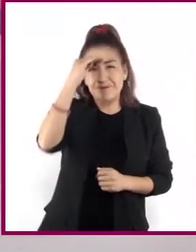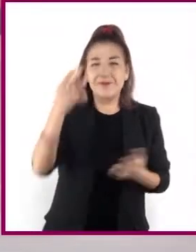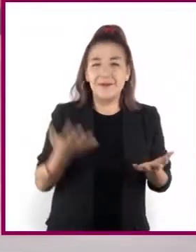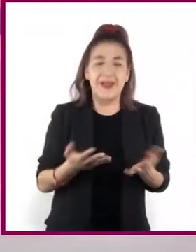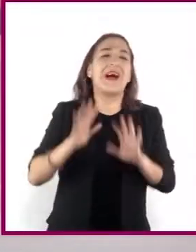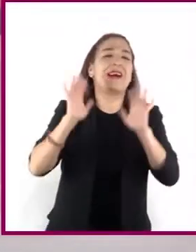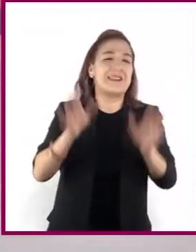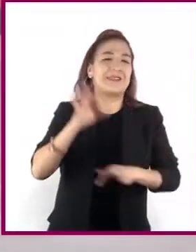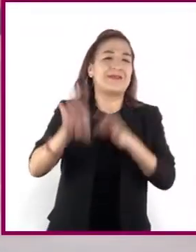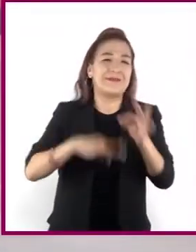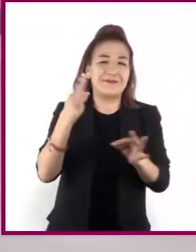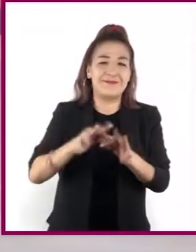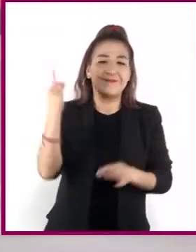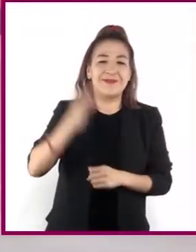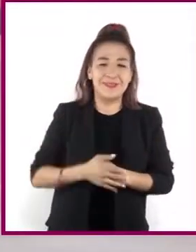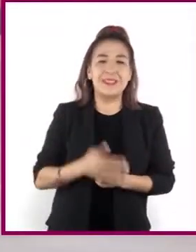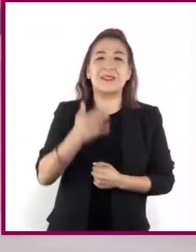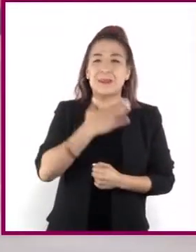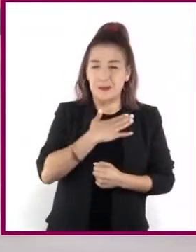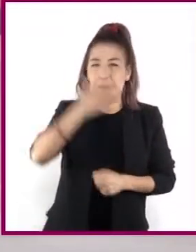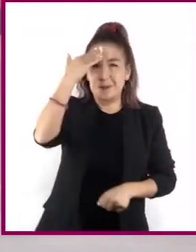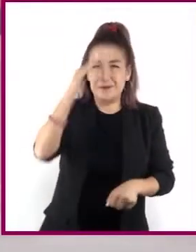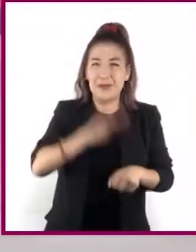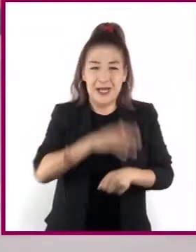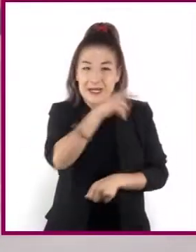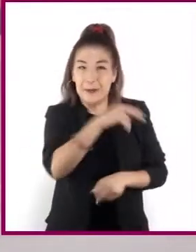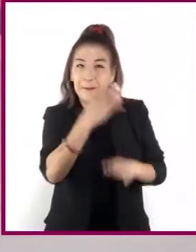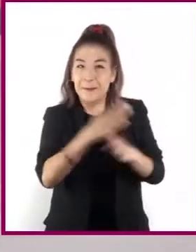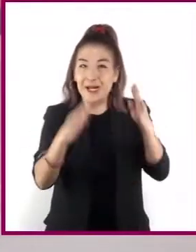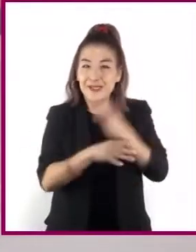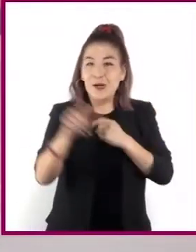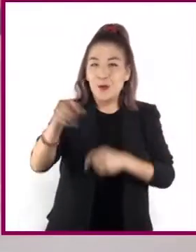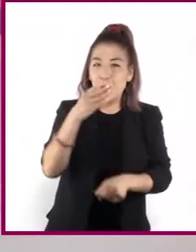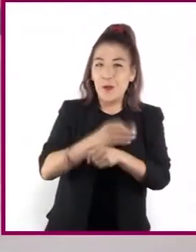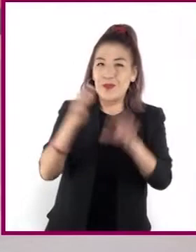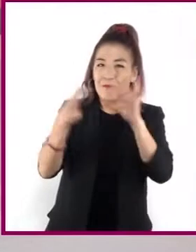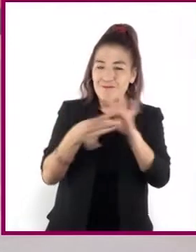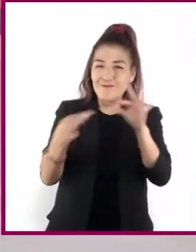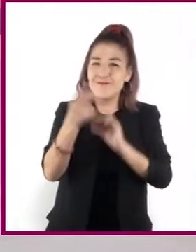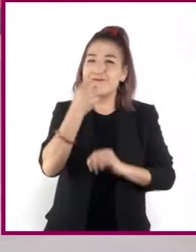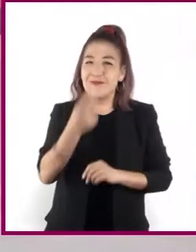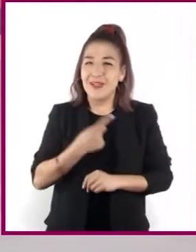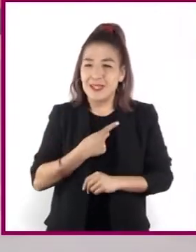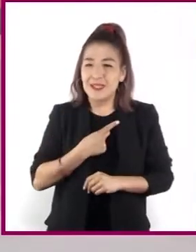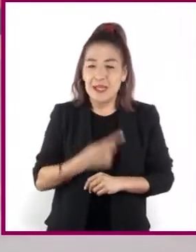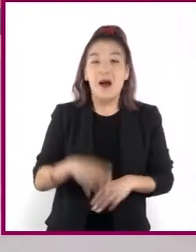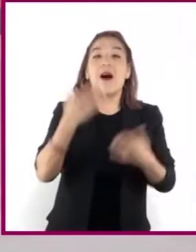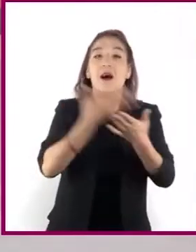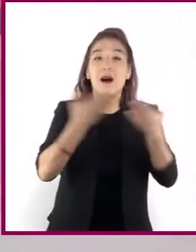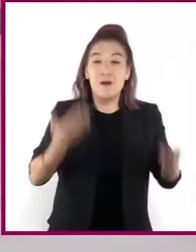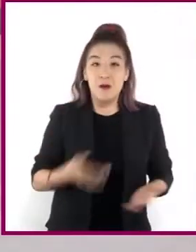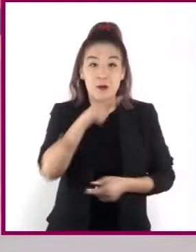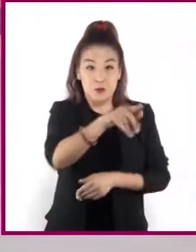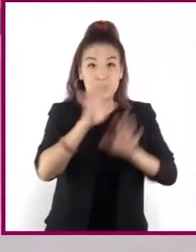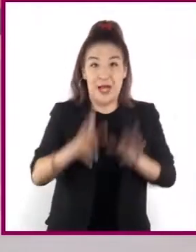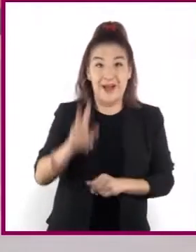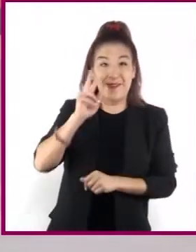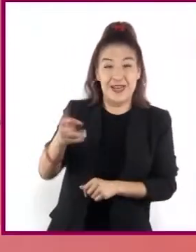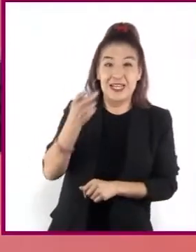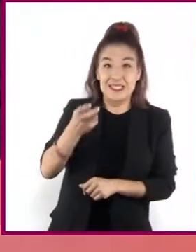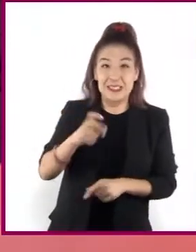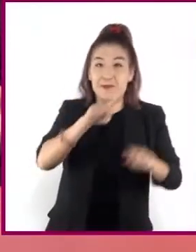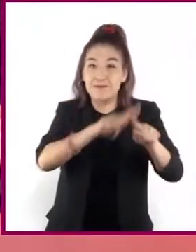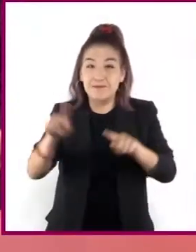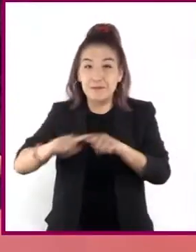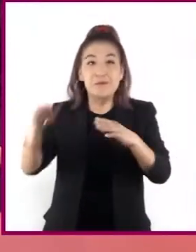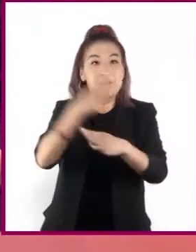Listo, profesor. Ya tengo en mi memoria los elementos que me mencionó. Ahora que reconociste esos